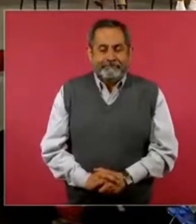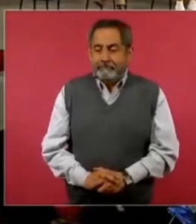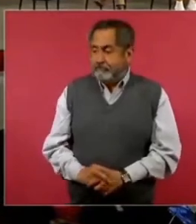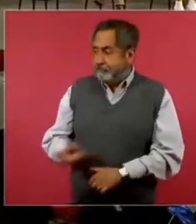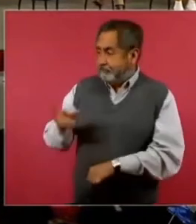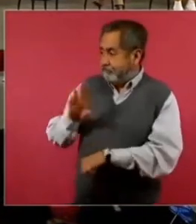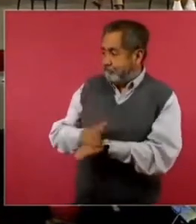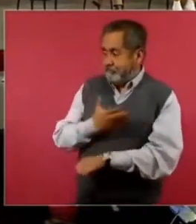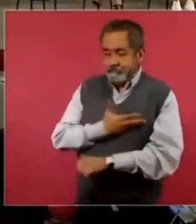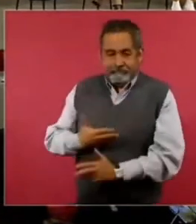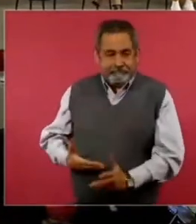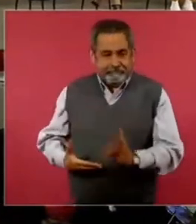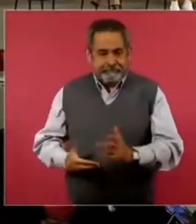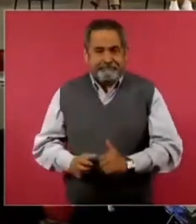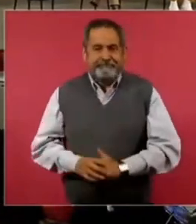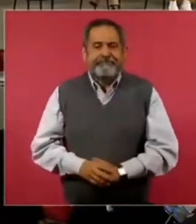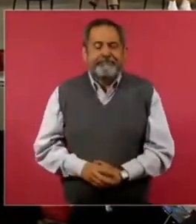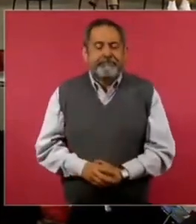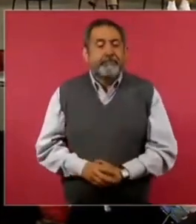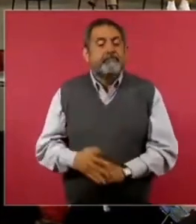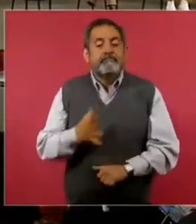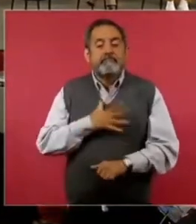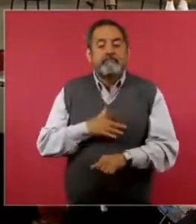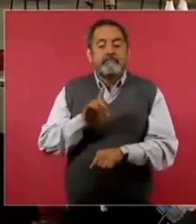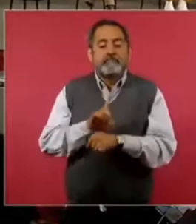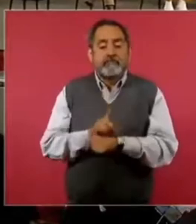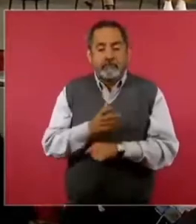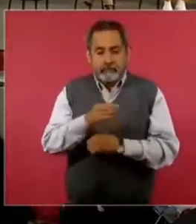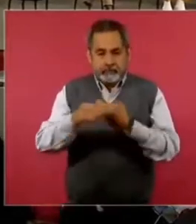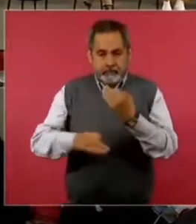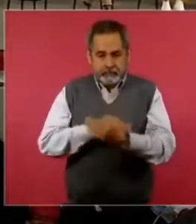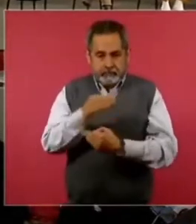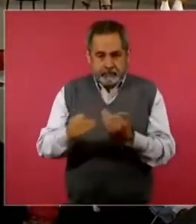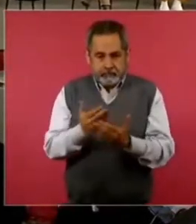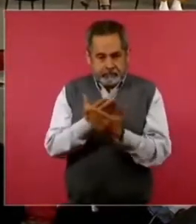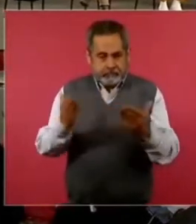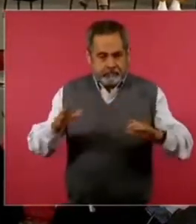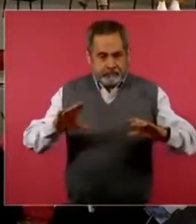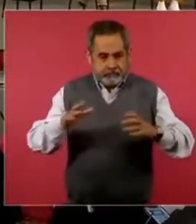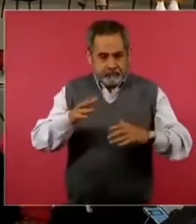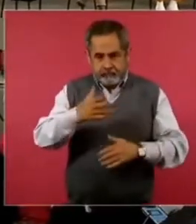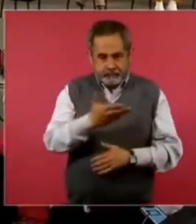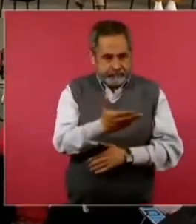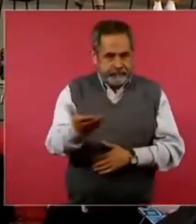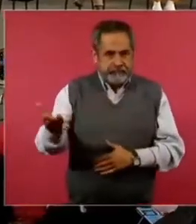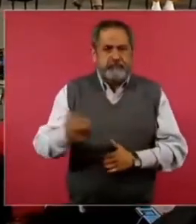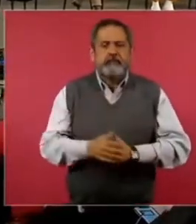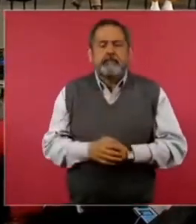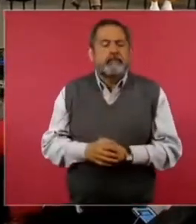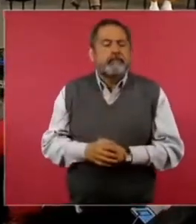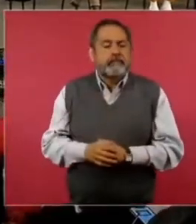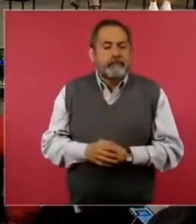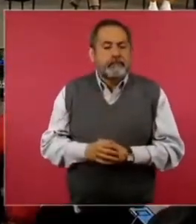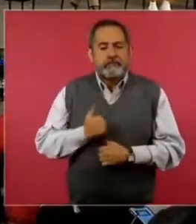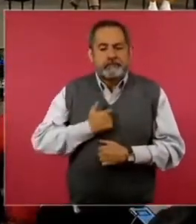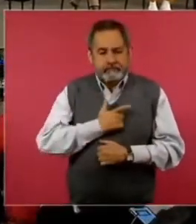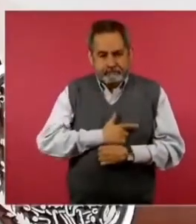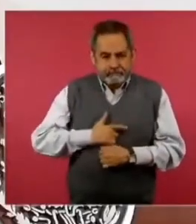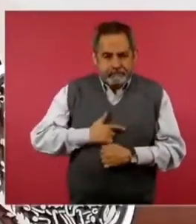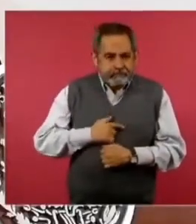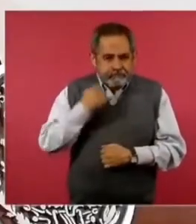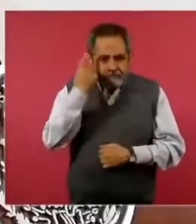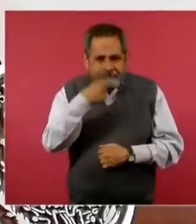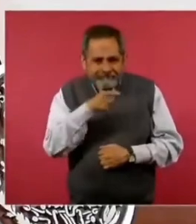Con su permiso, señor presidente, buenos días a todas y a todos. Da mucho gusto ver